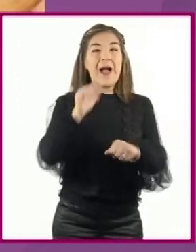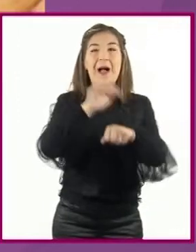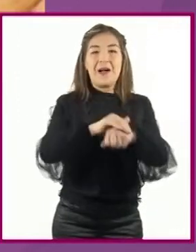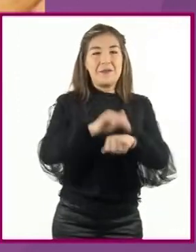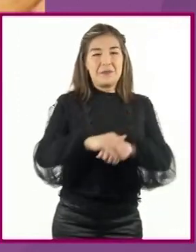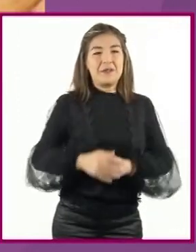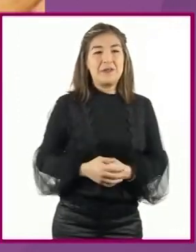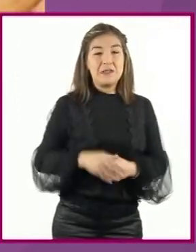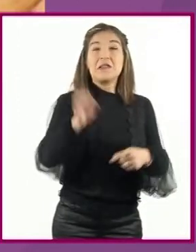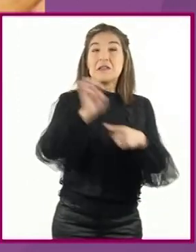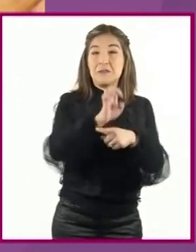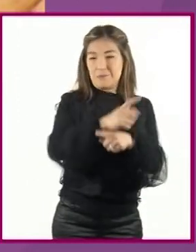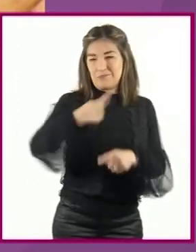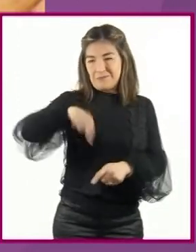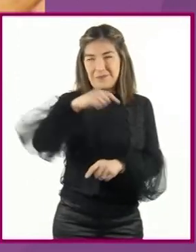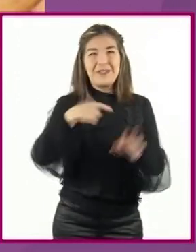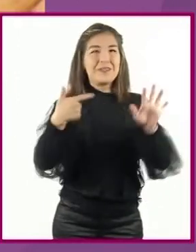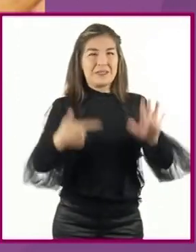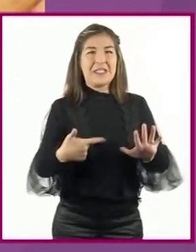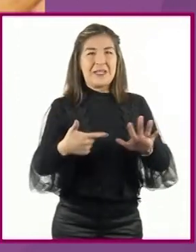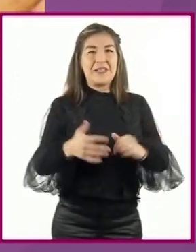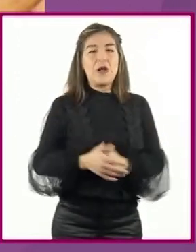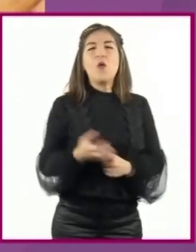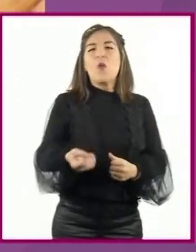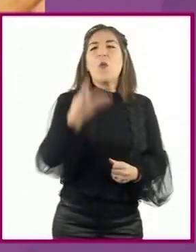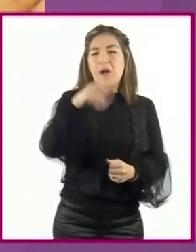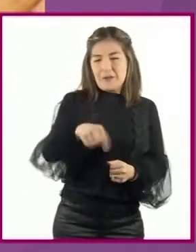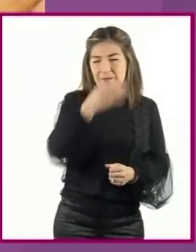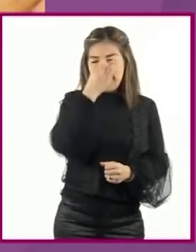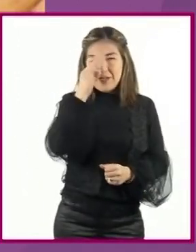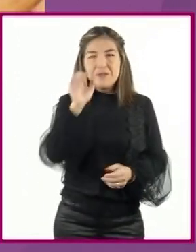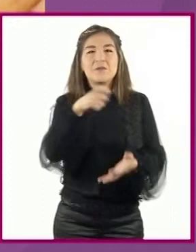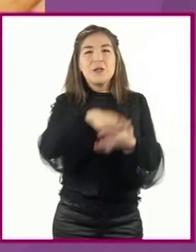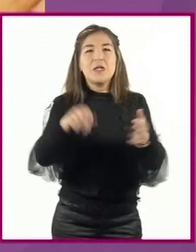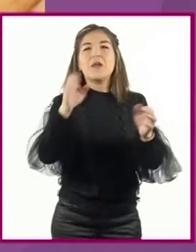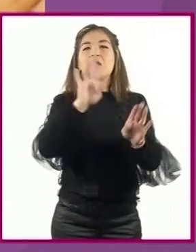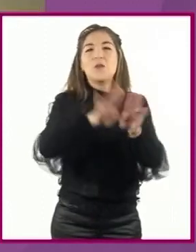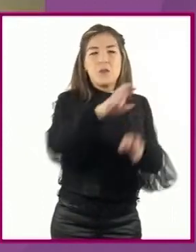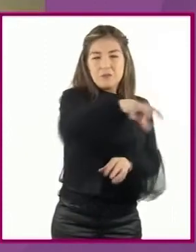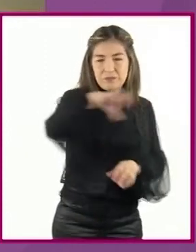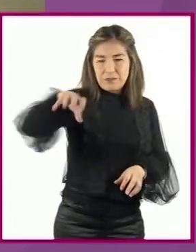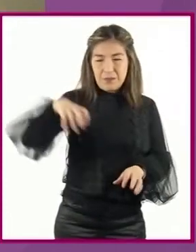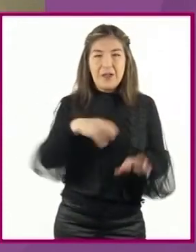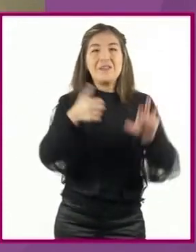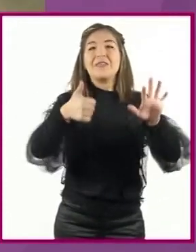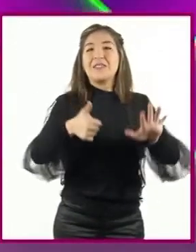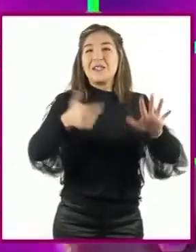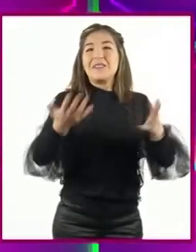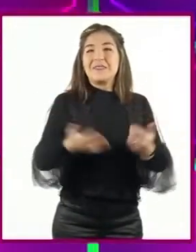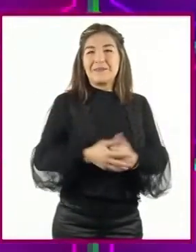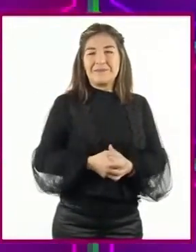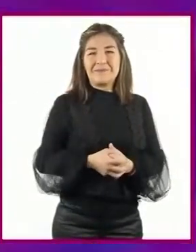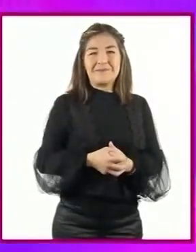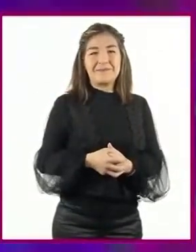Entonces, seremos 7. ¿Cuántas fresas tenemos que comprar para que a cada uno le toquen 6?